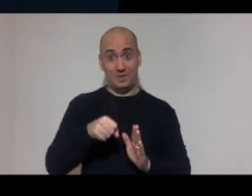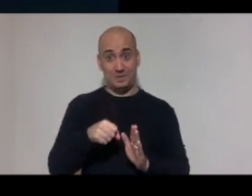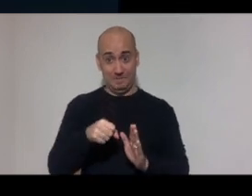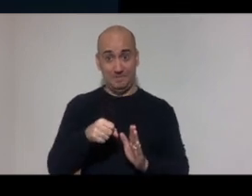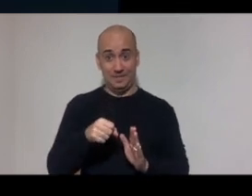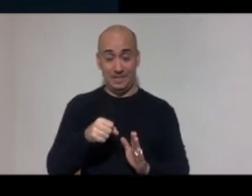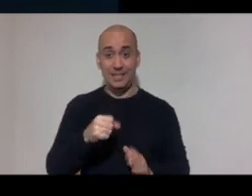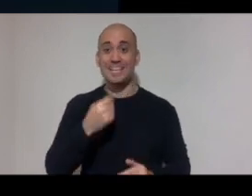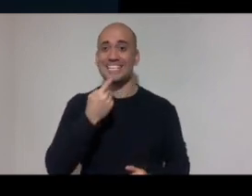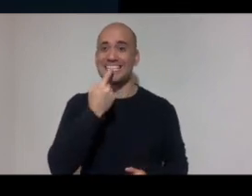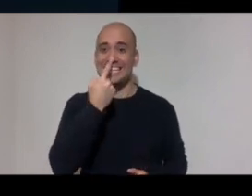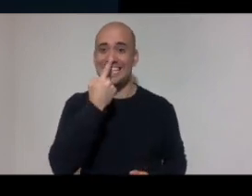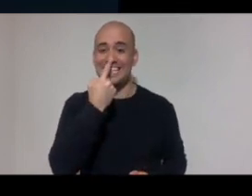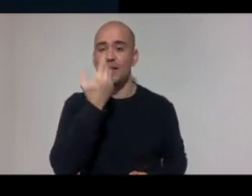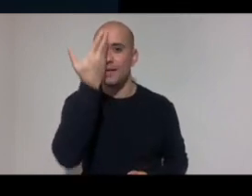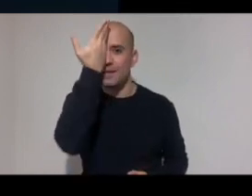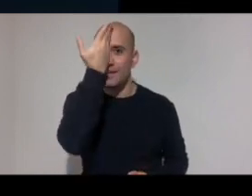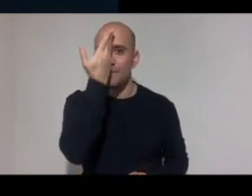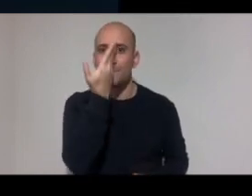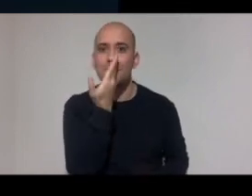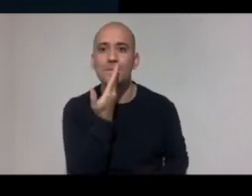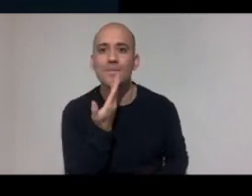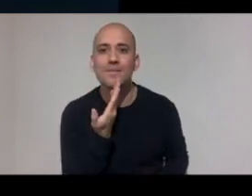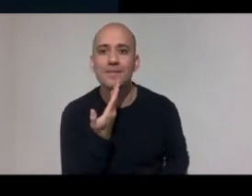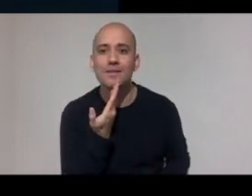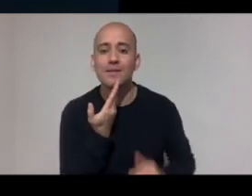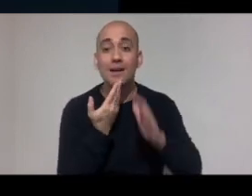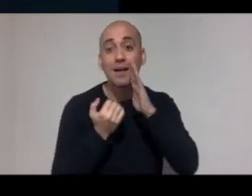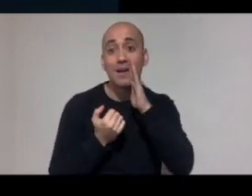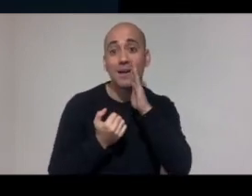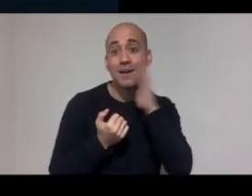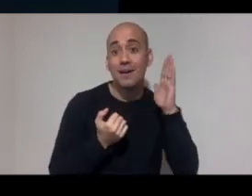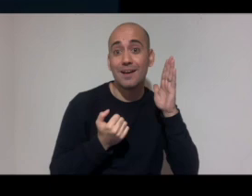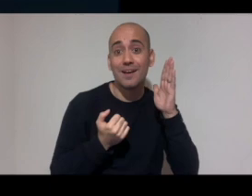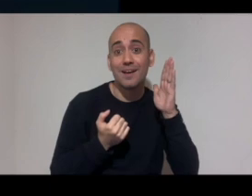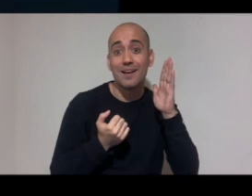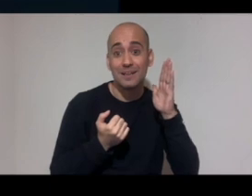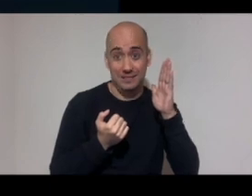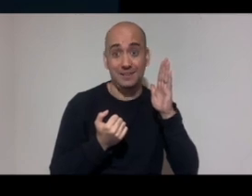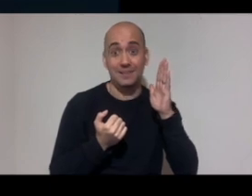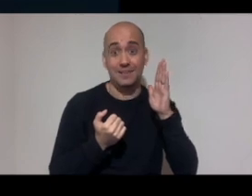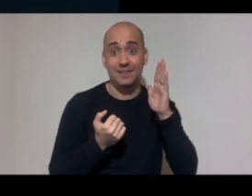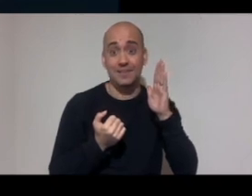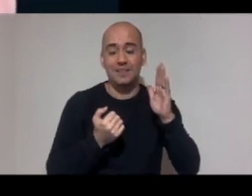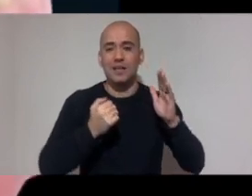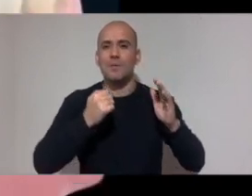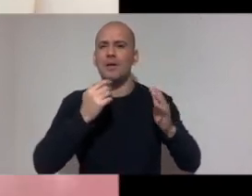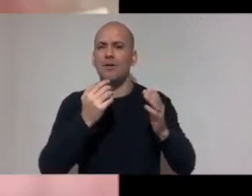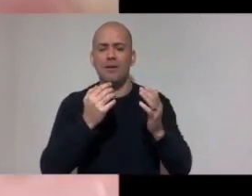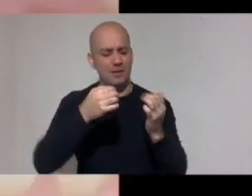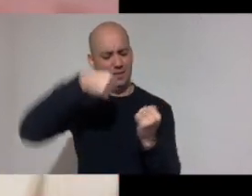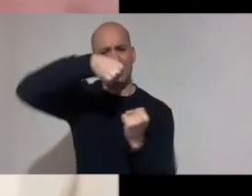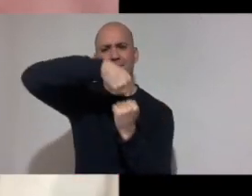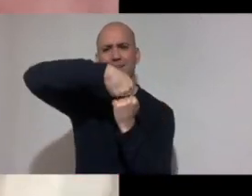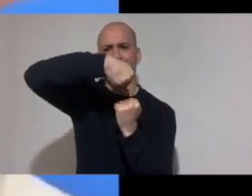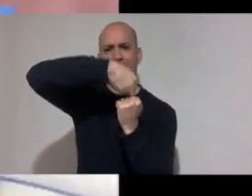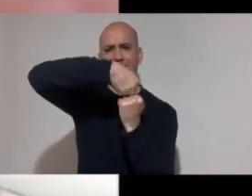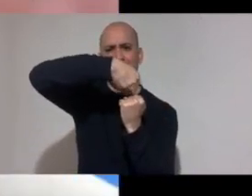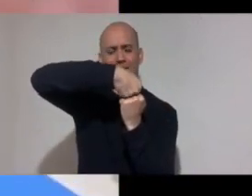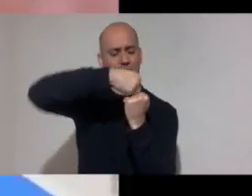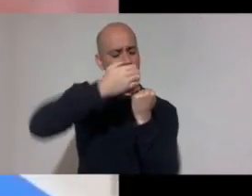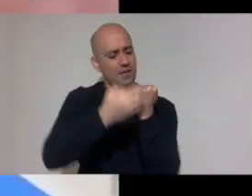nuestros dientes superiores. Vamos a empezar primero por un lado, exactamente el lado de afuera de los